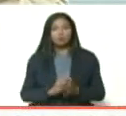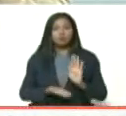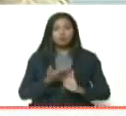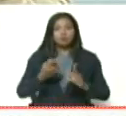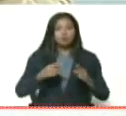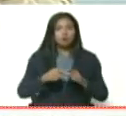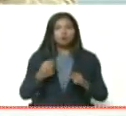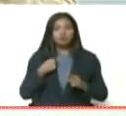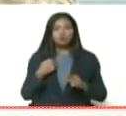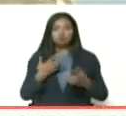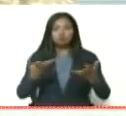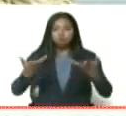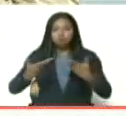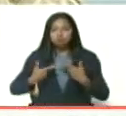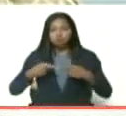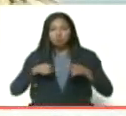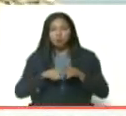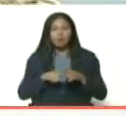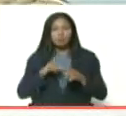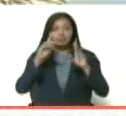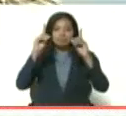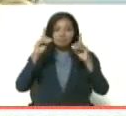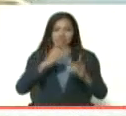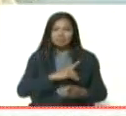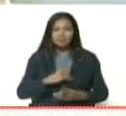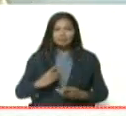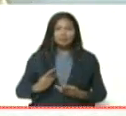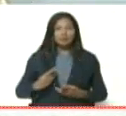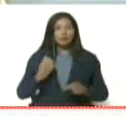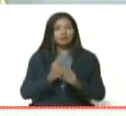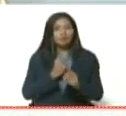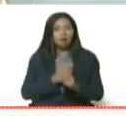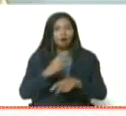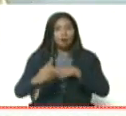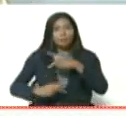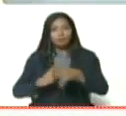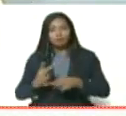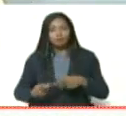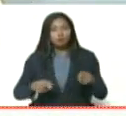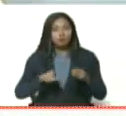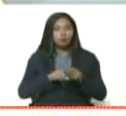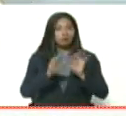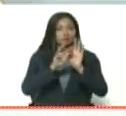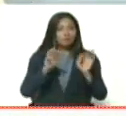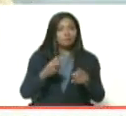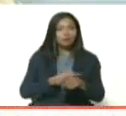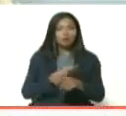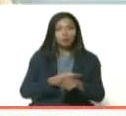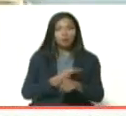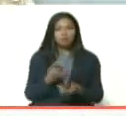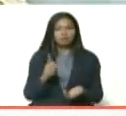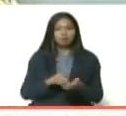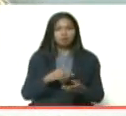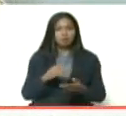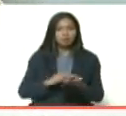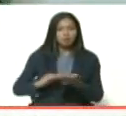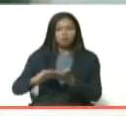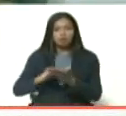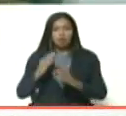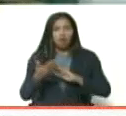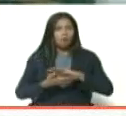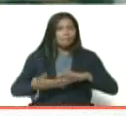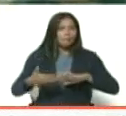miren, contagiarse del deseo del trabajo, de la producción. Y el gobierno está para resolver los